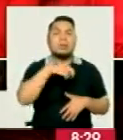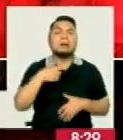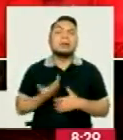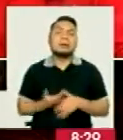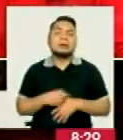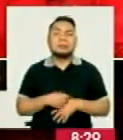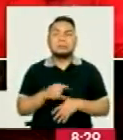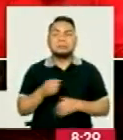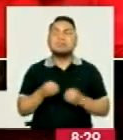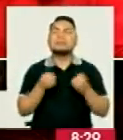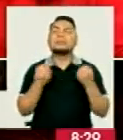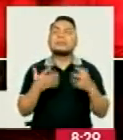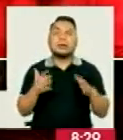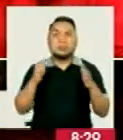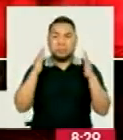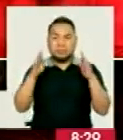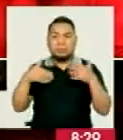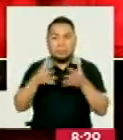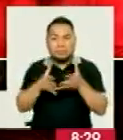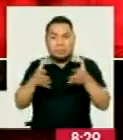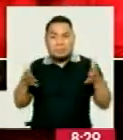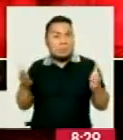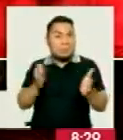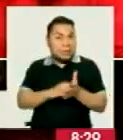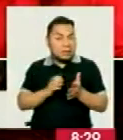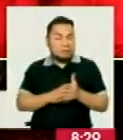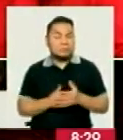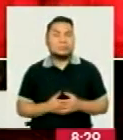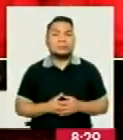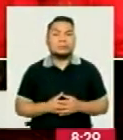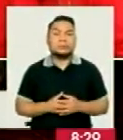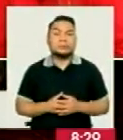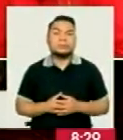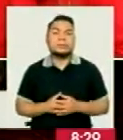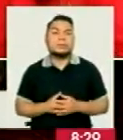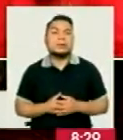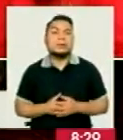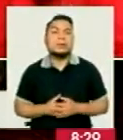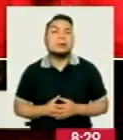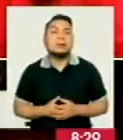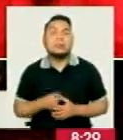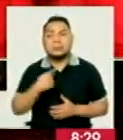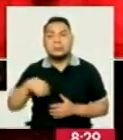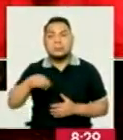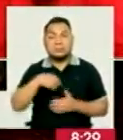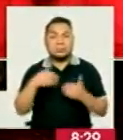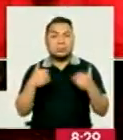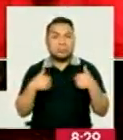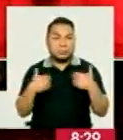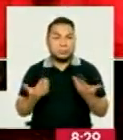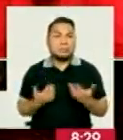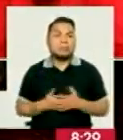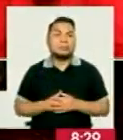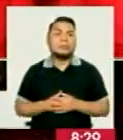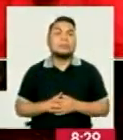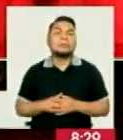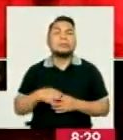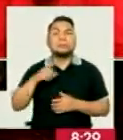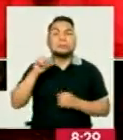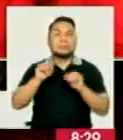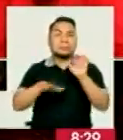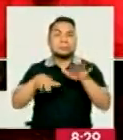qué perspectivas hay de seguir ampliando este servicio? Nosotros actualmente contamos con